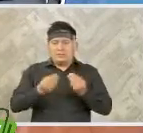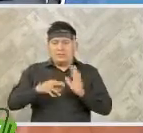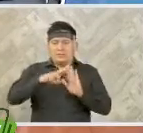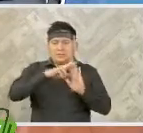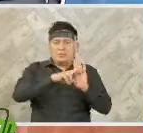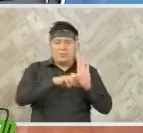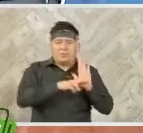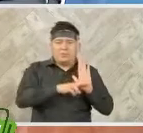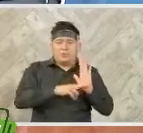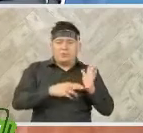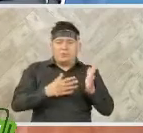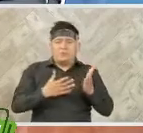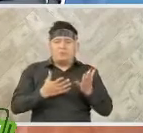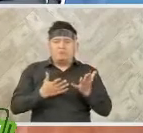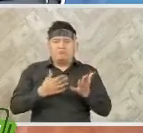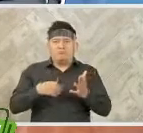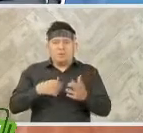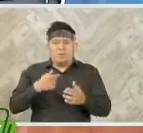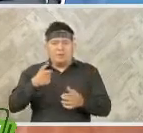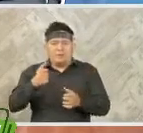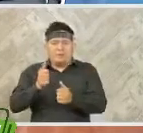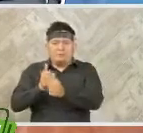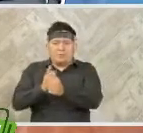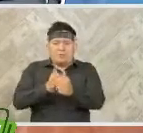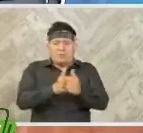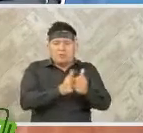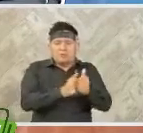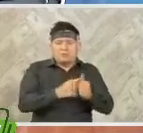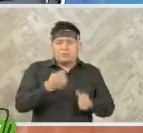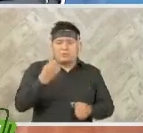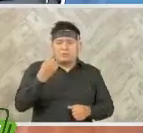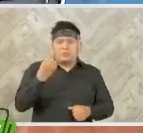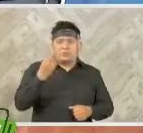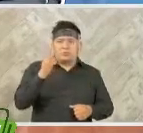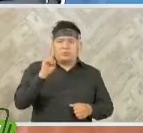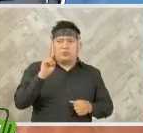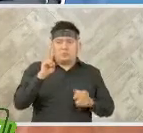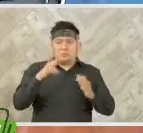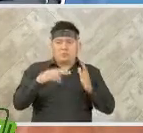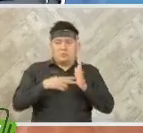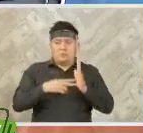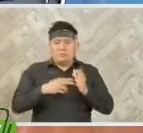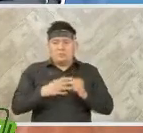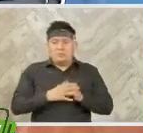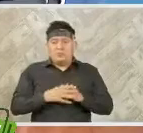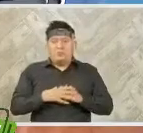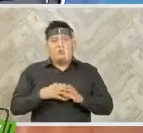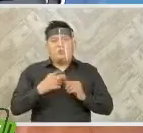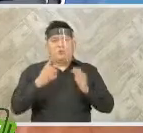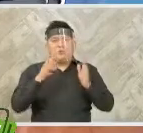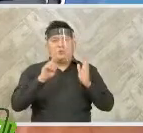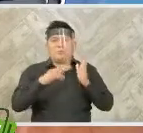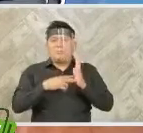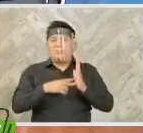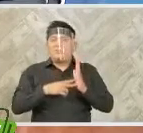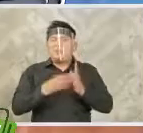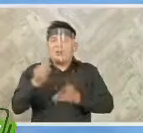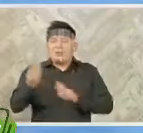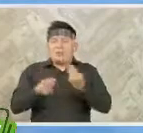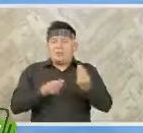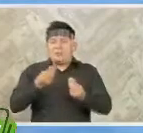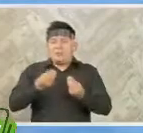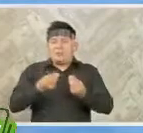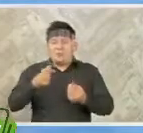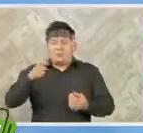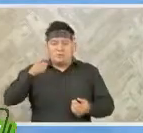el acompañamiento previo a los empresarios. Cerca de 12.000 inscritos, más de 5.200 verificaciones se realizaron